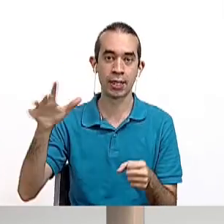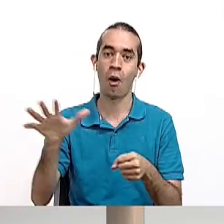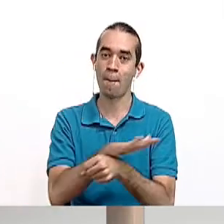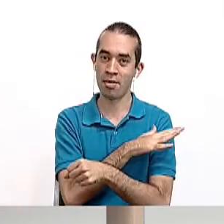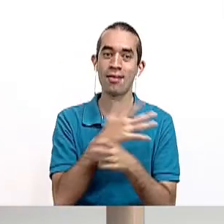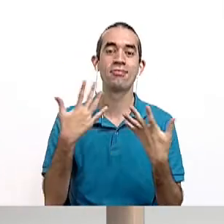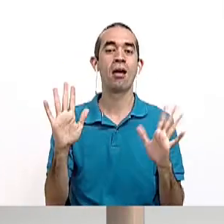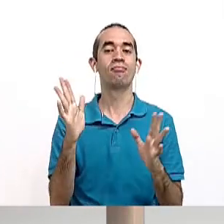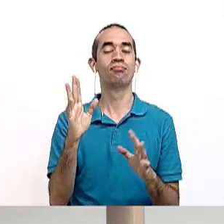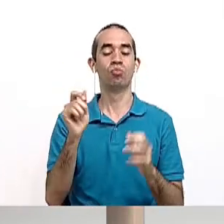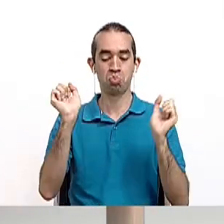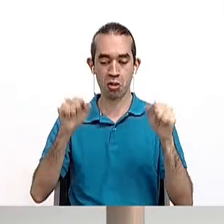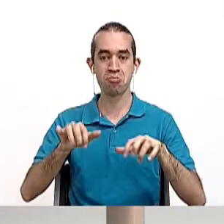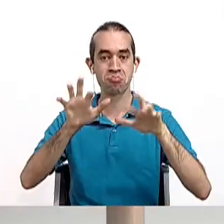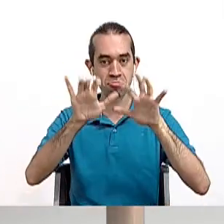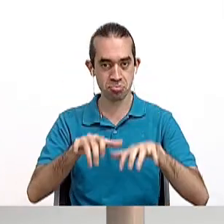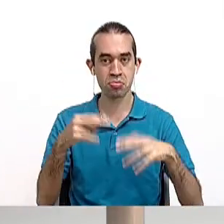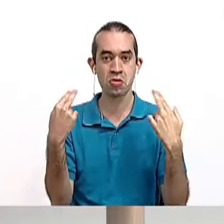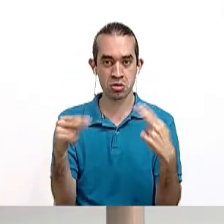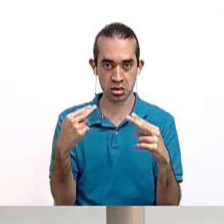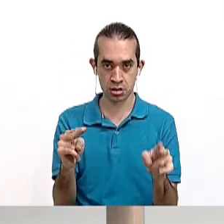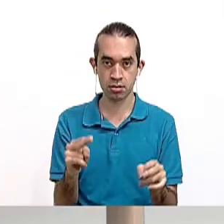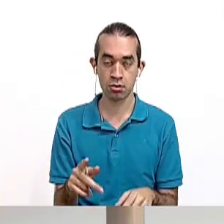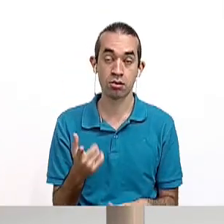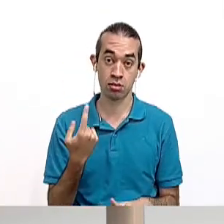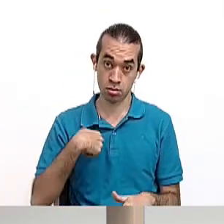esa noticia. Recuerden, nuestro reto es